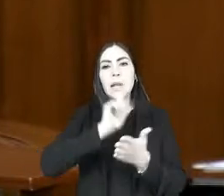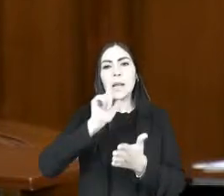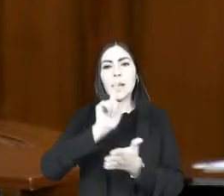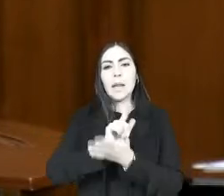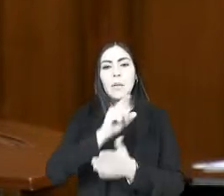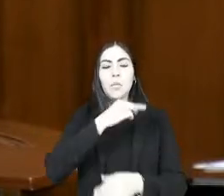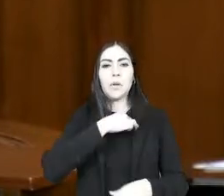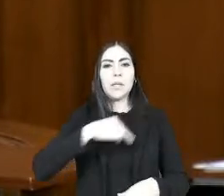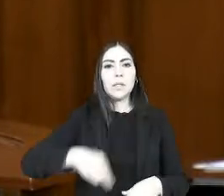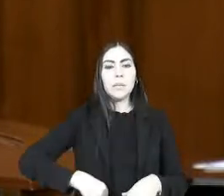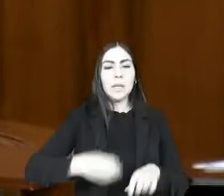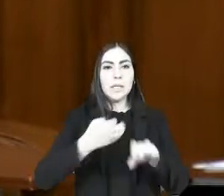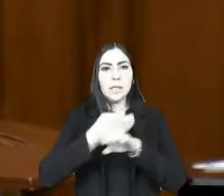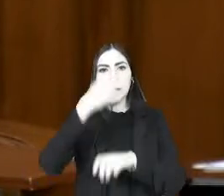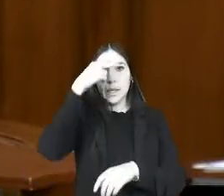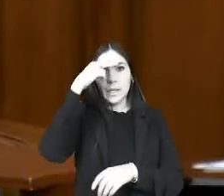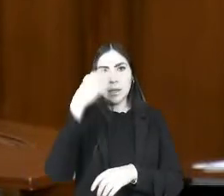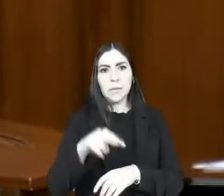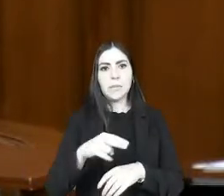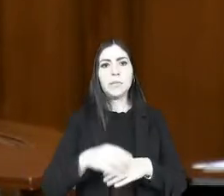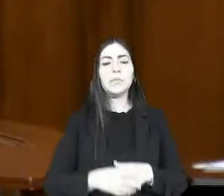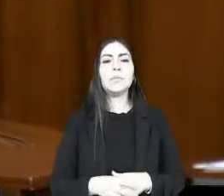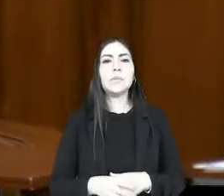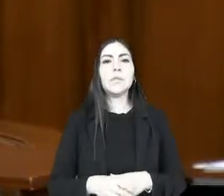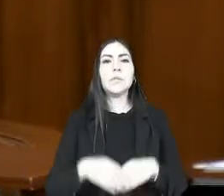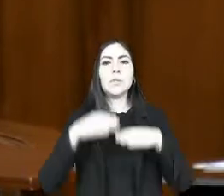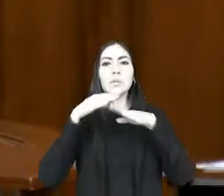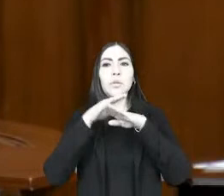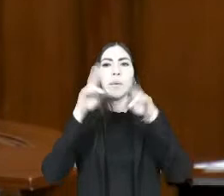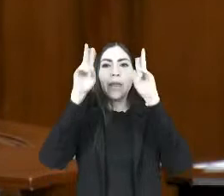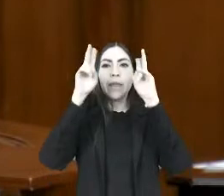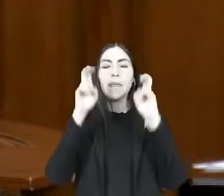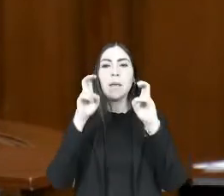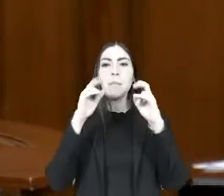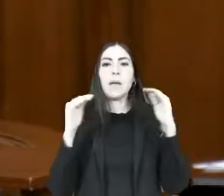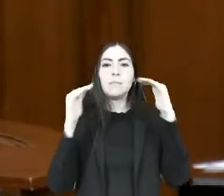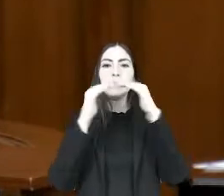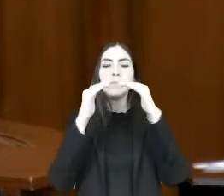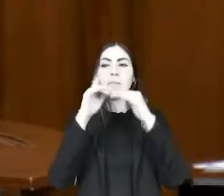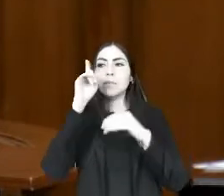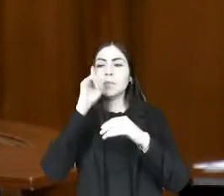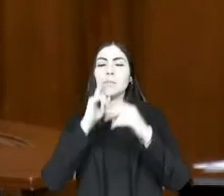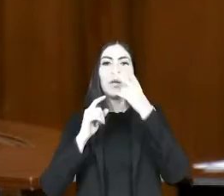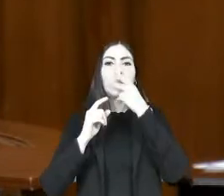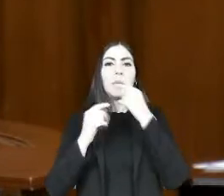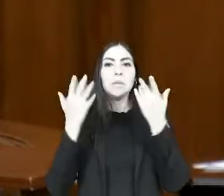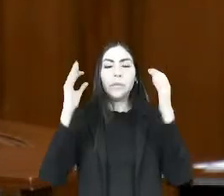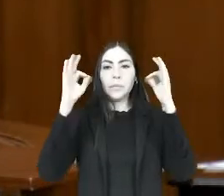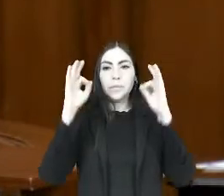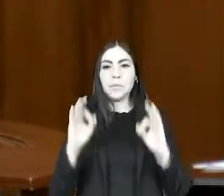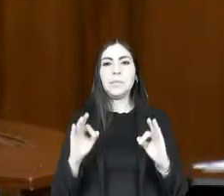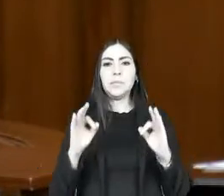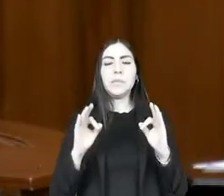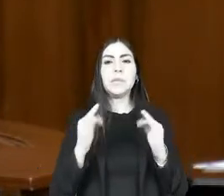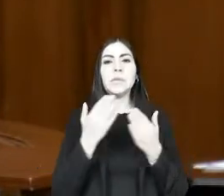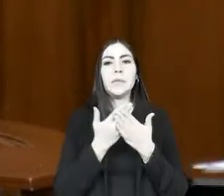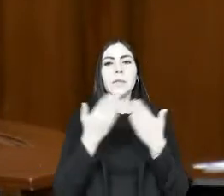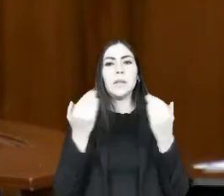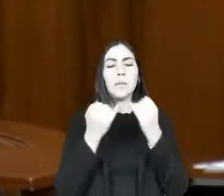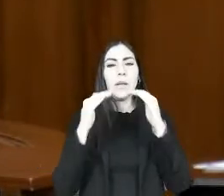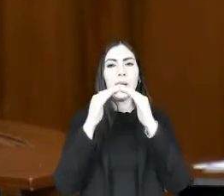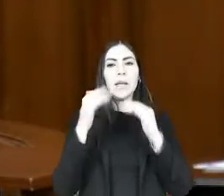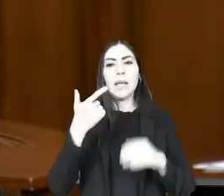del Estado de México. En materia de paridad y equidad de género, en el ambiente estatal titular de